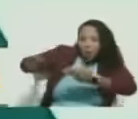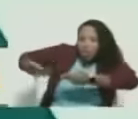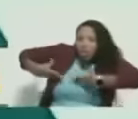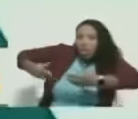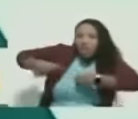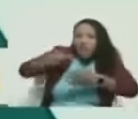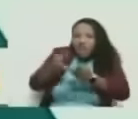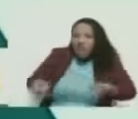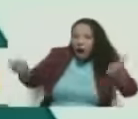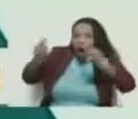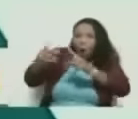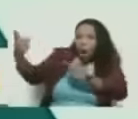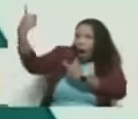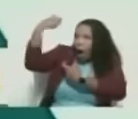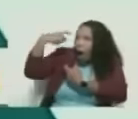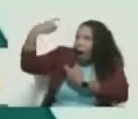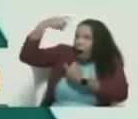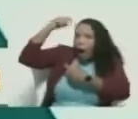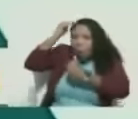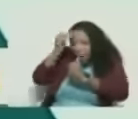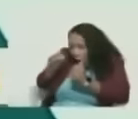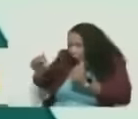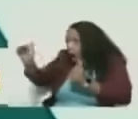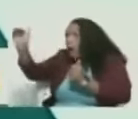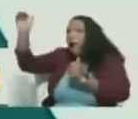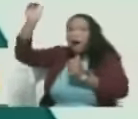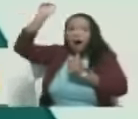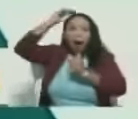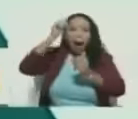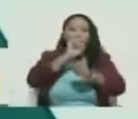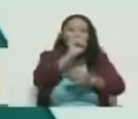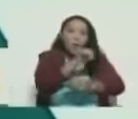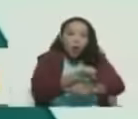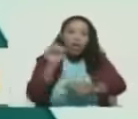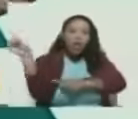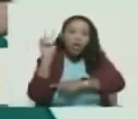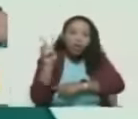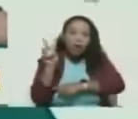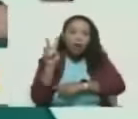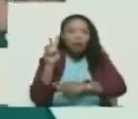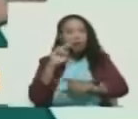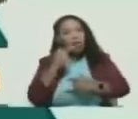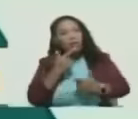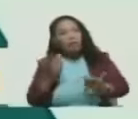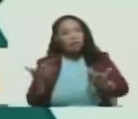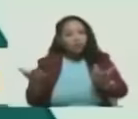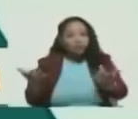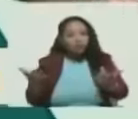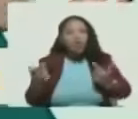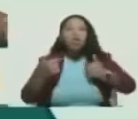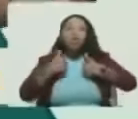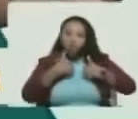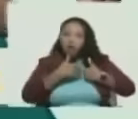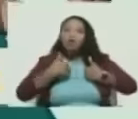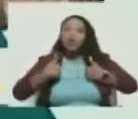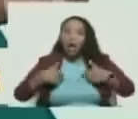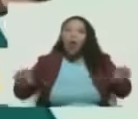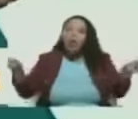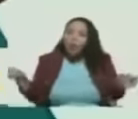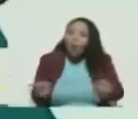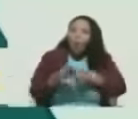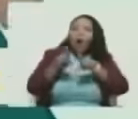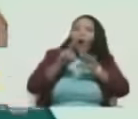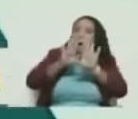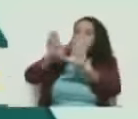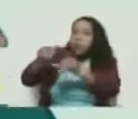de la familia, del amor a la patria, del amor a Bolívar, llega a cierta edad, Héctor, en la que uno dice, yo quiero retribuirle a mi mamá,